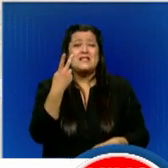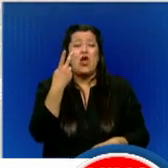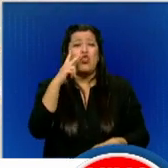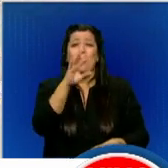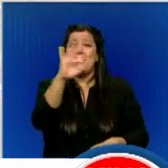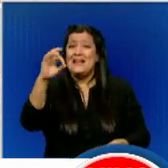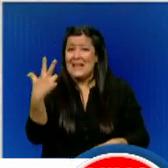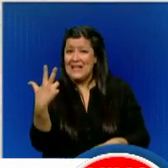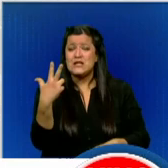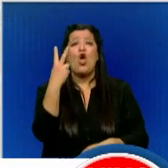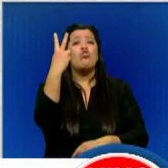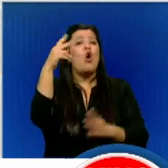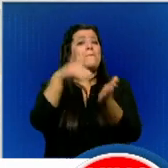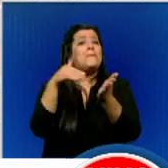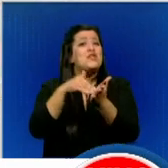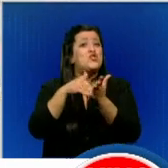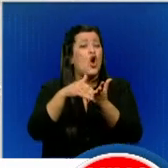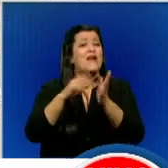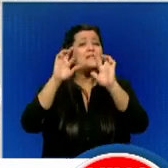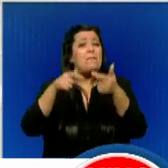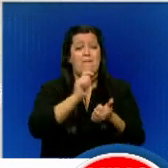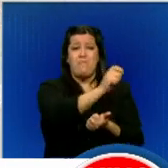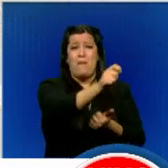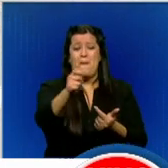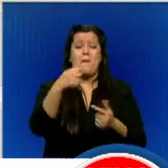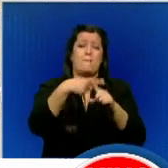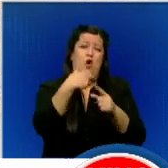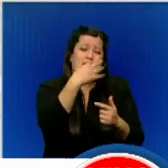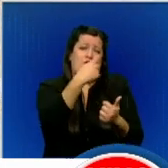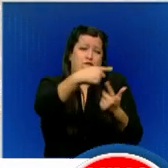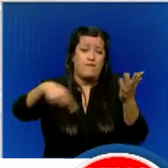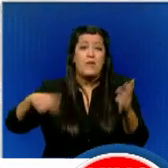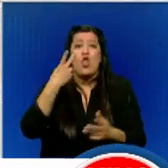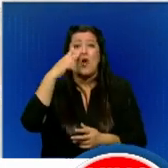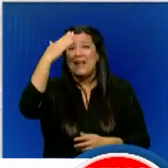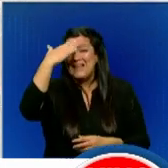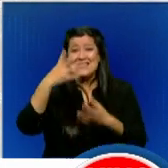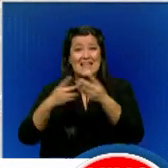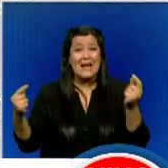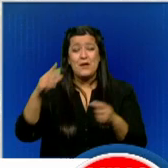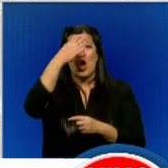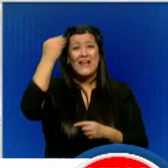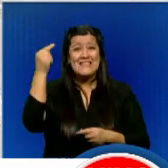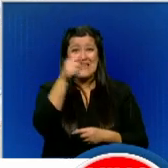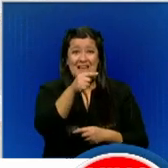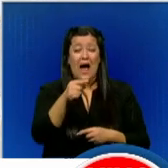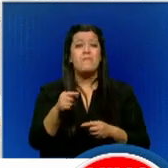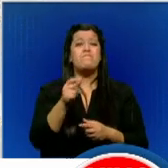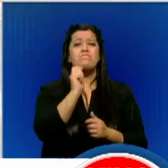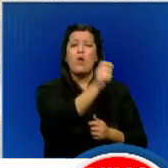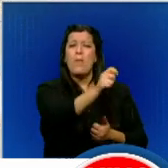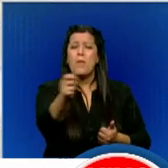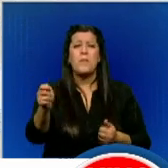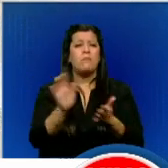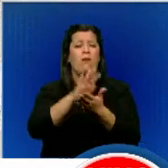argentina había 2 millones de planes sociales después la crisis el 2001 en el 2015 15 cuando terminaron cristina fernández de kirchner se habían